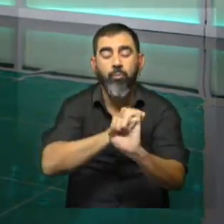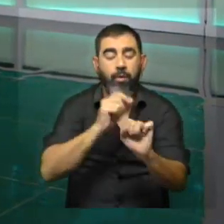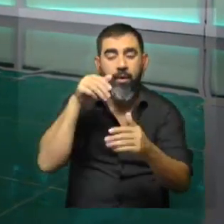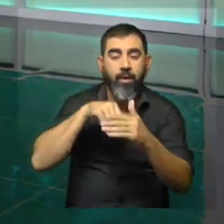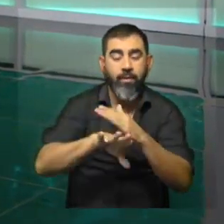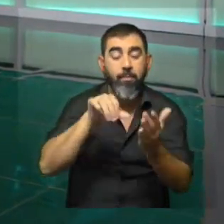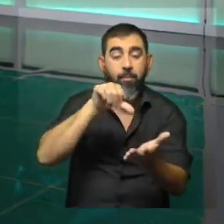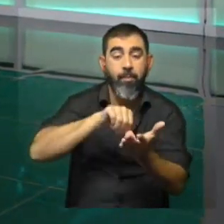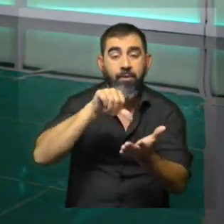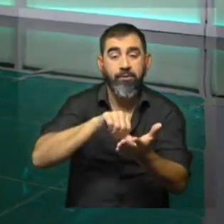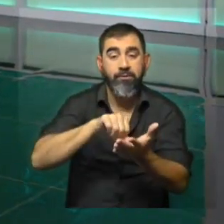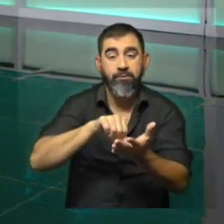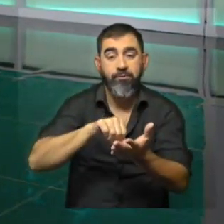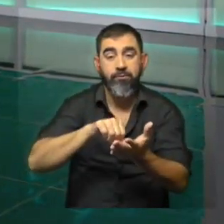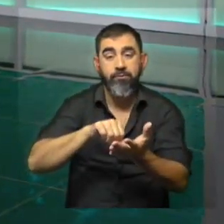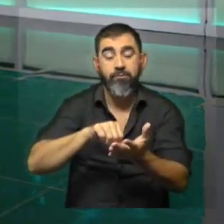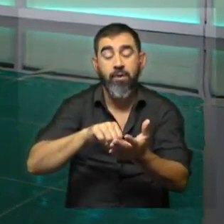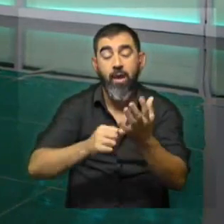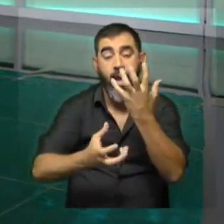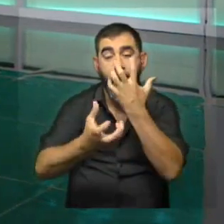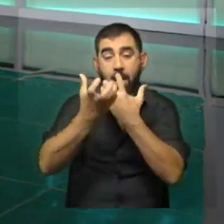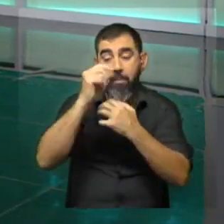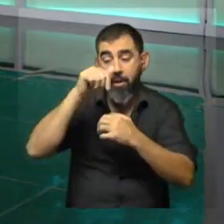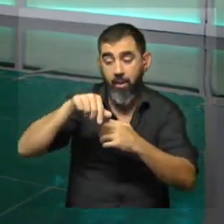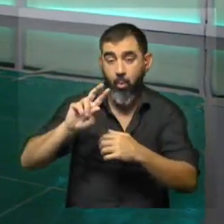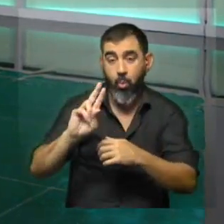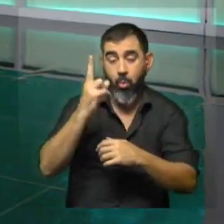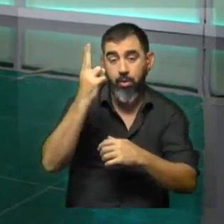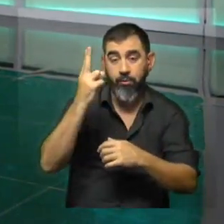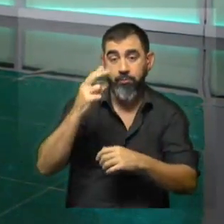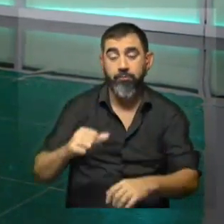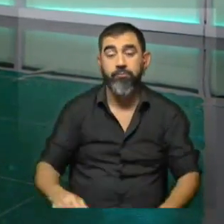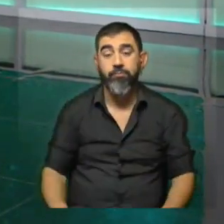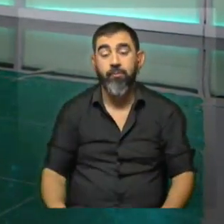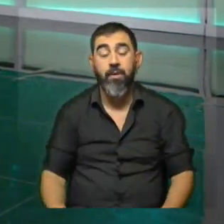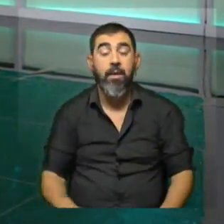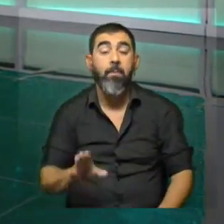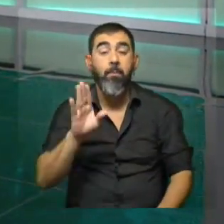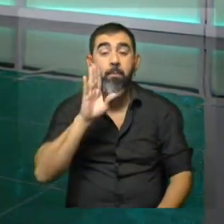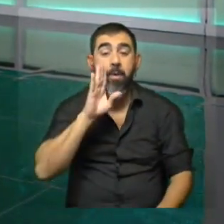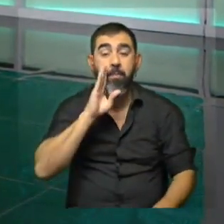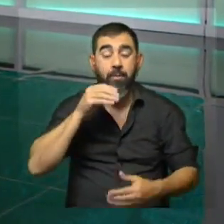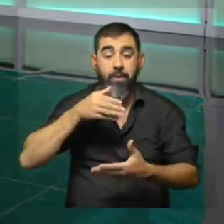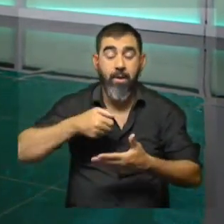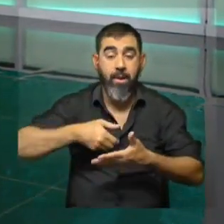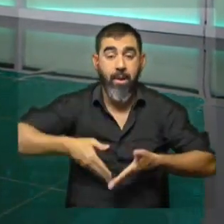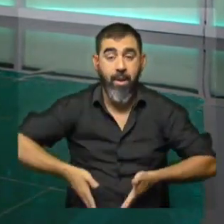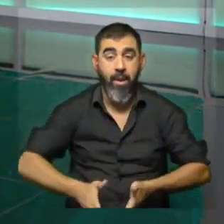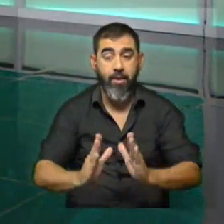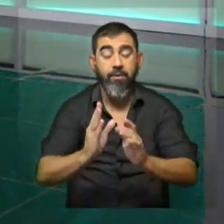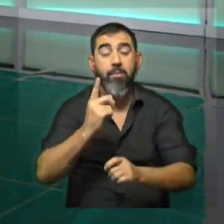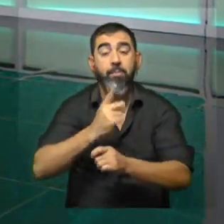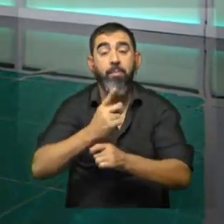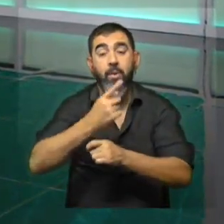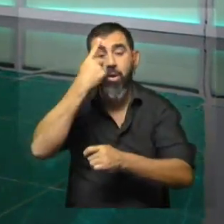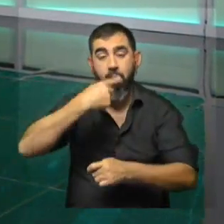dice la información y el animal quedó en Uruguay donde la madre de leo lo dio el uso así la primera cría de